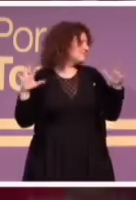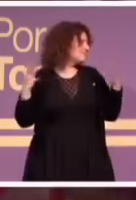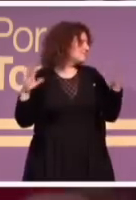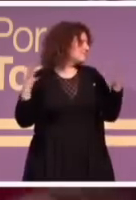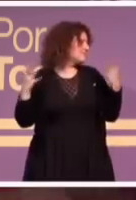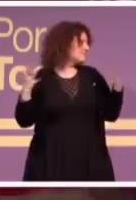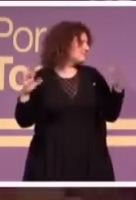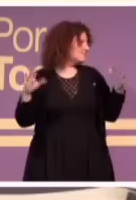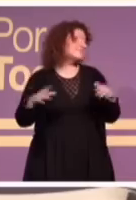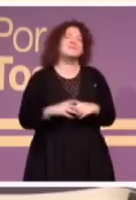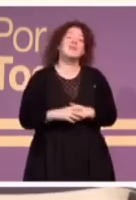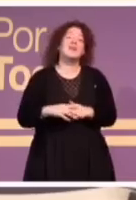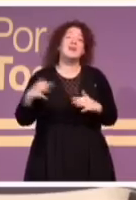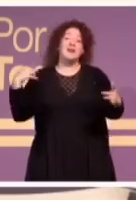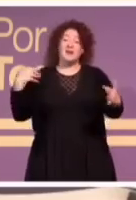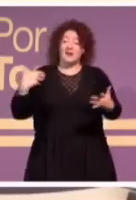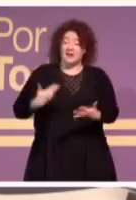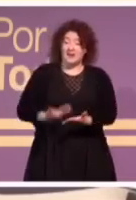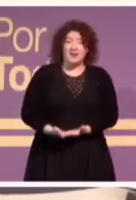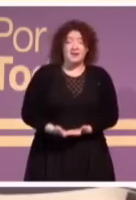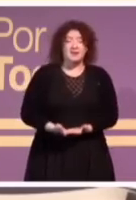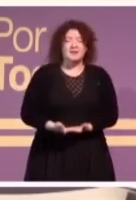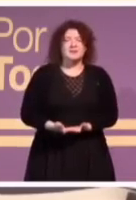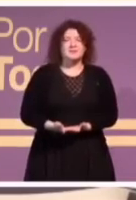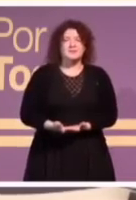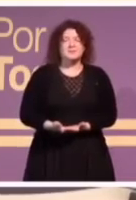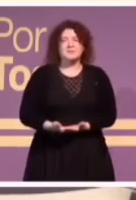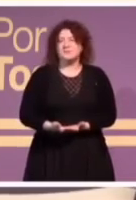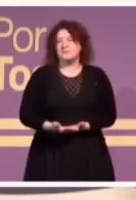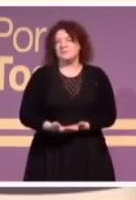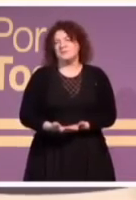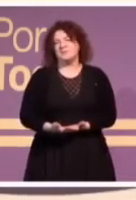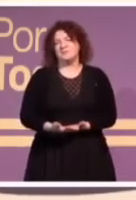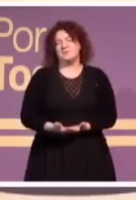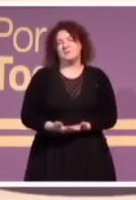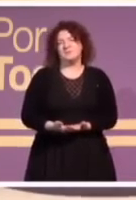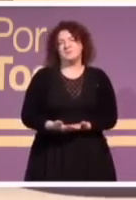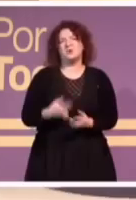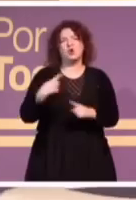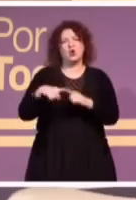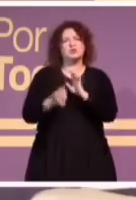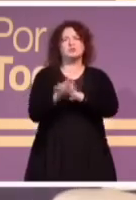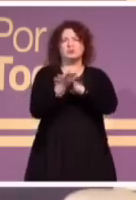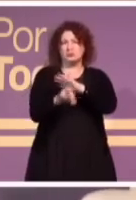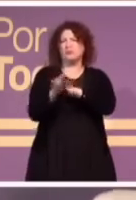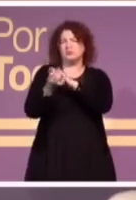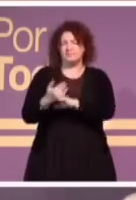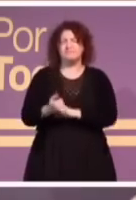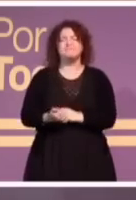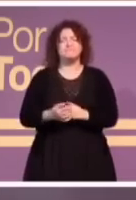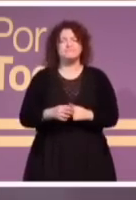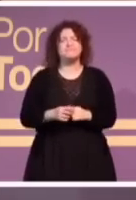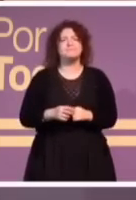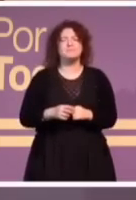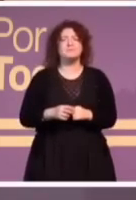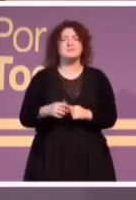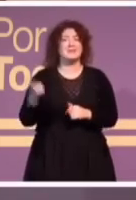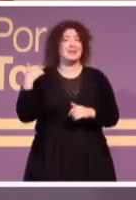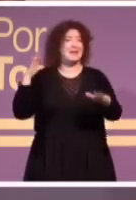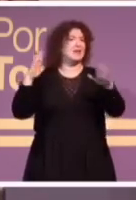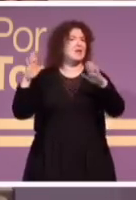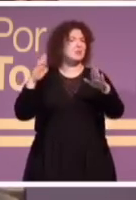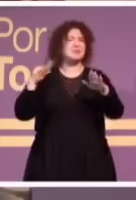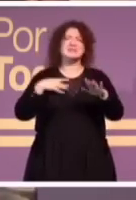Y desde entonces no ha pasado solo eso. En esos años también rompimos